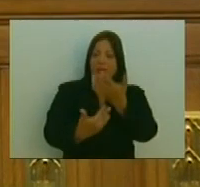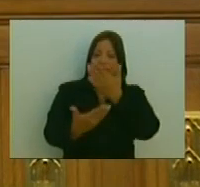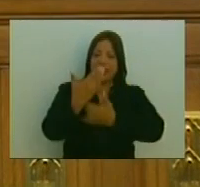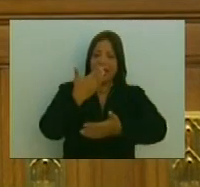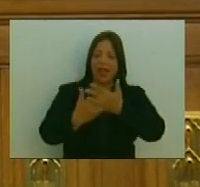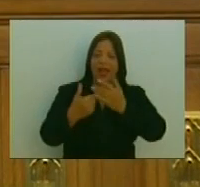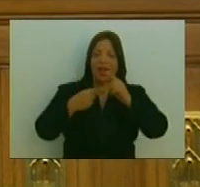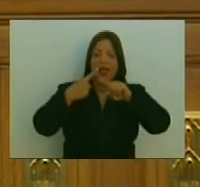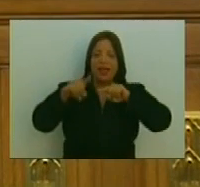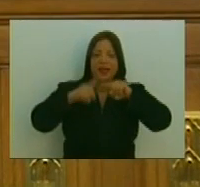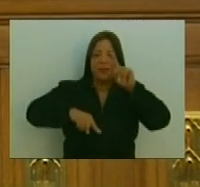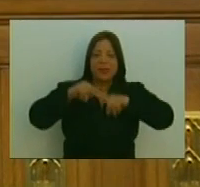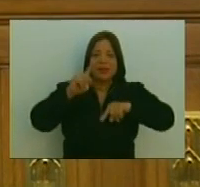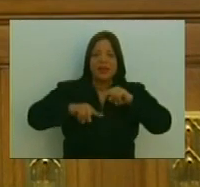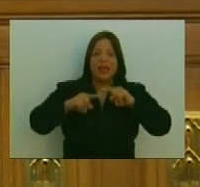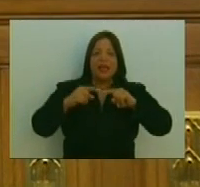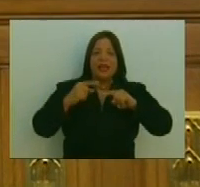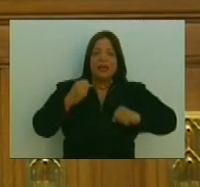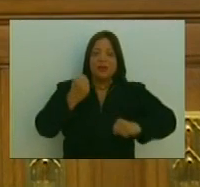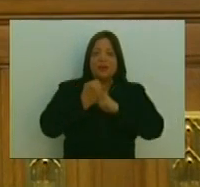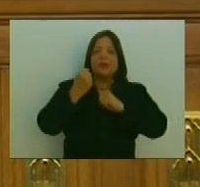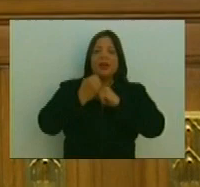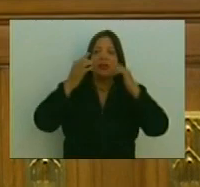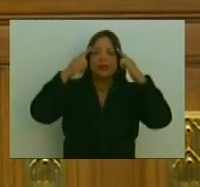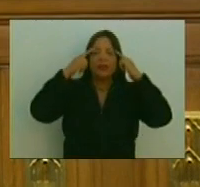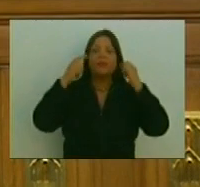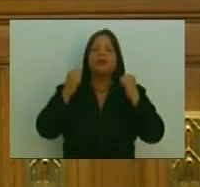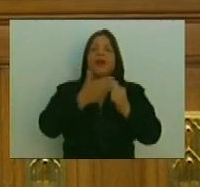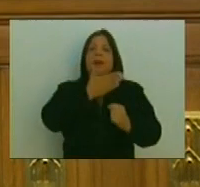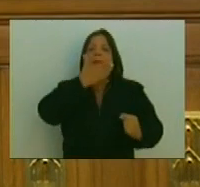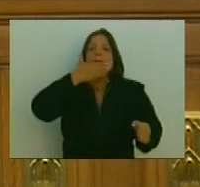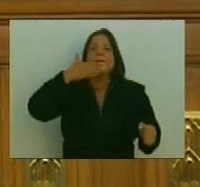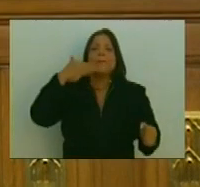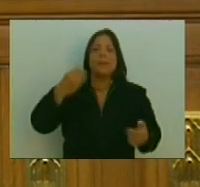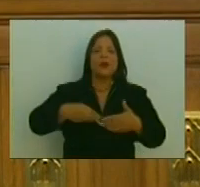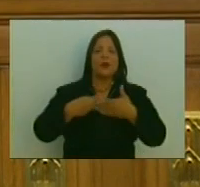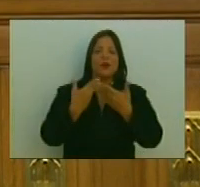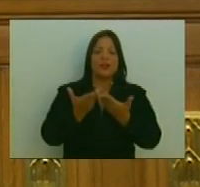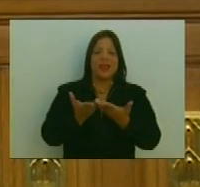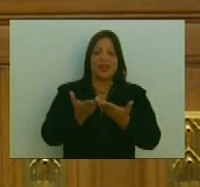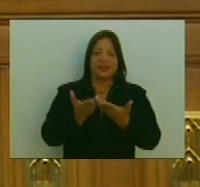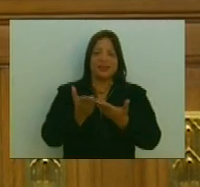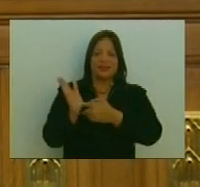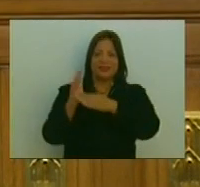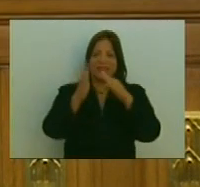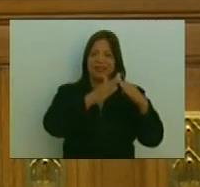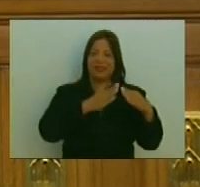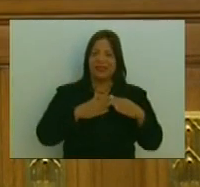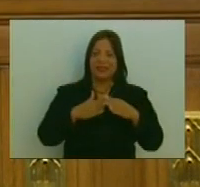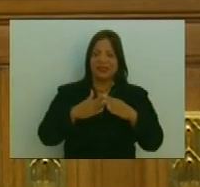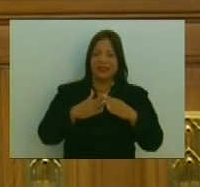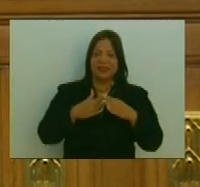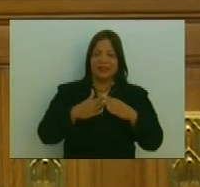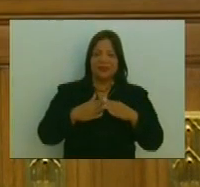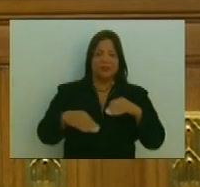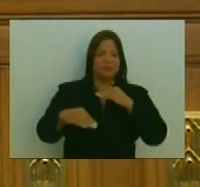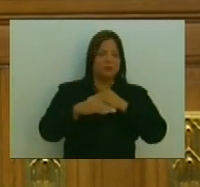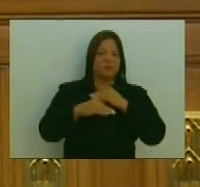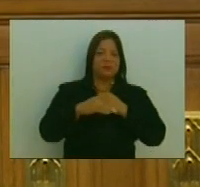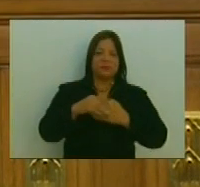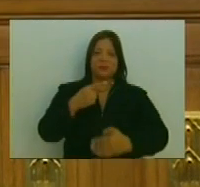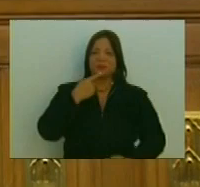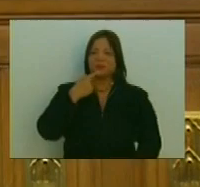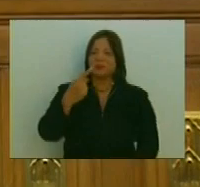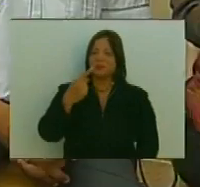poder establecernos y poder dar lo mejor de nosotros ante la sociedad. Como bien lo decía